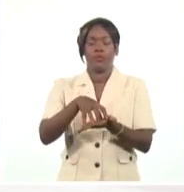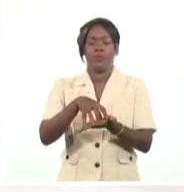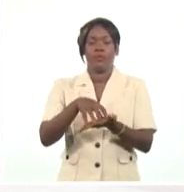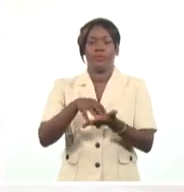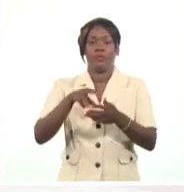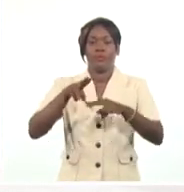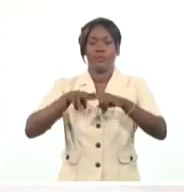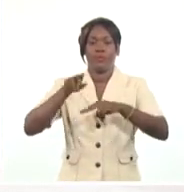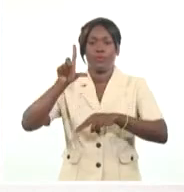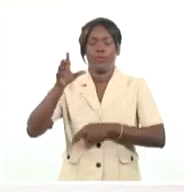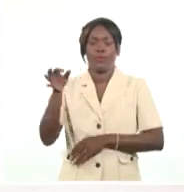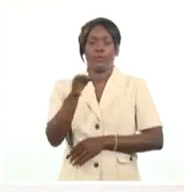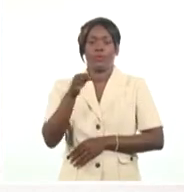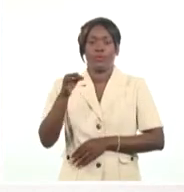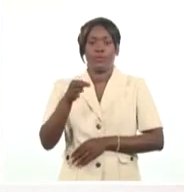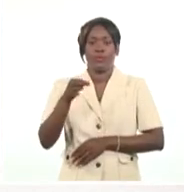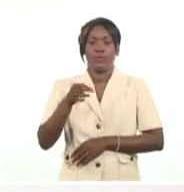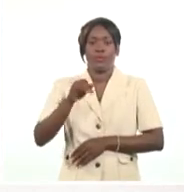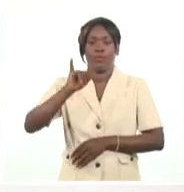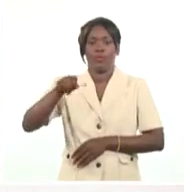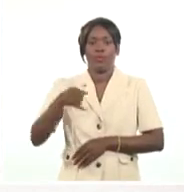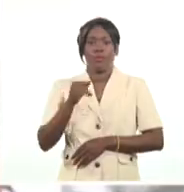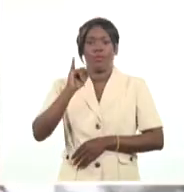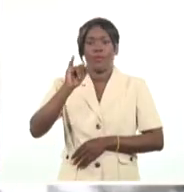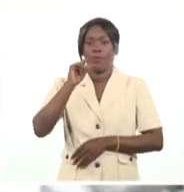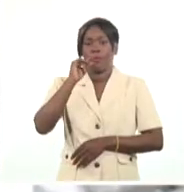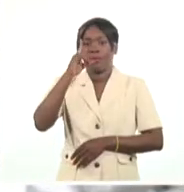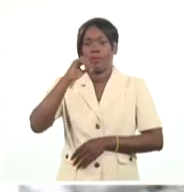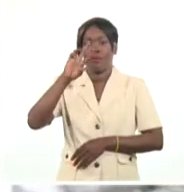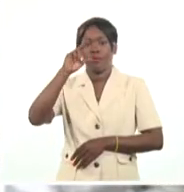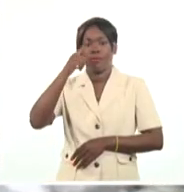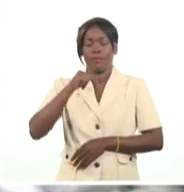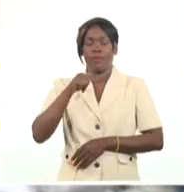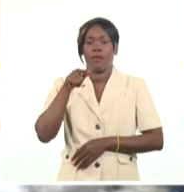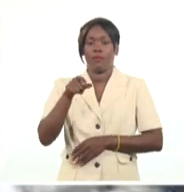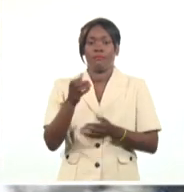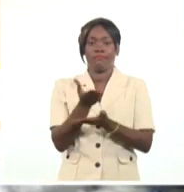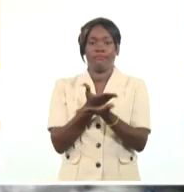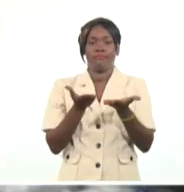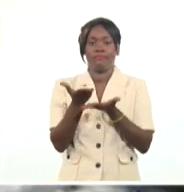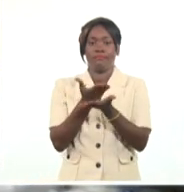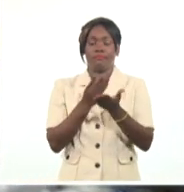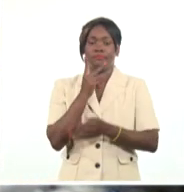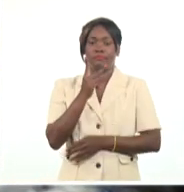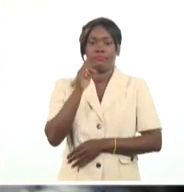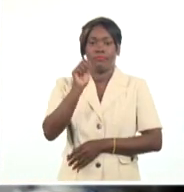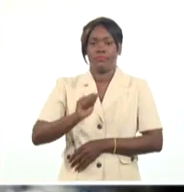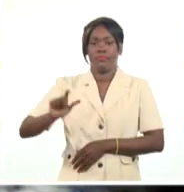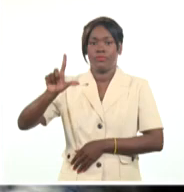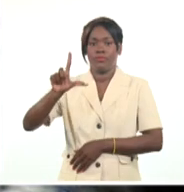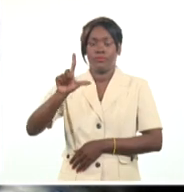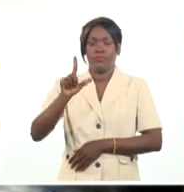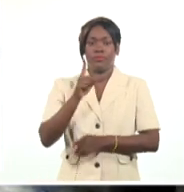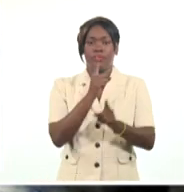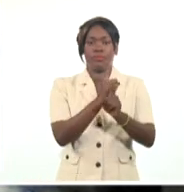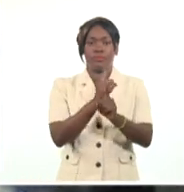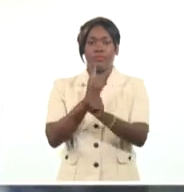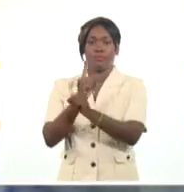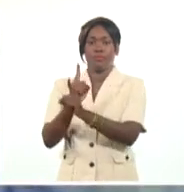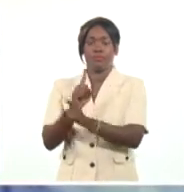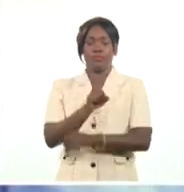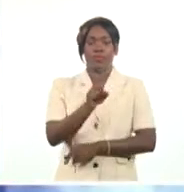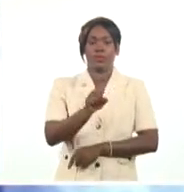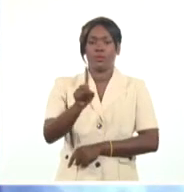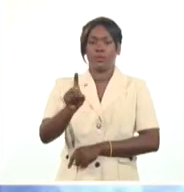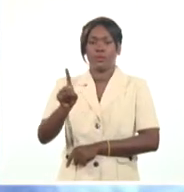Jibara para valorar sectores de interés económico y social. En intercambio con la población, conoció criterios sobre la situación de la vivienda,